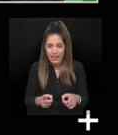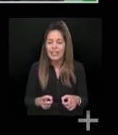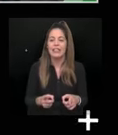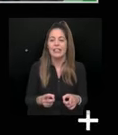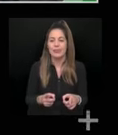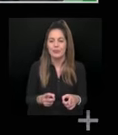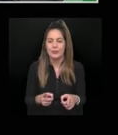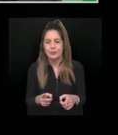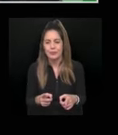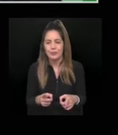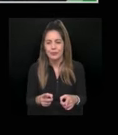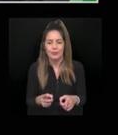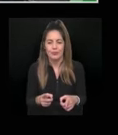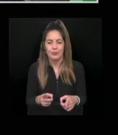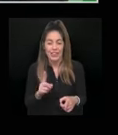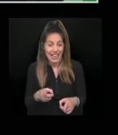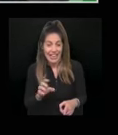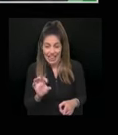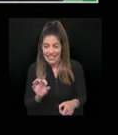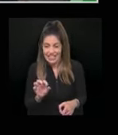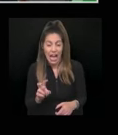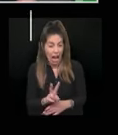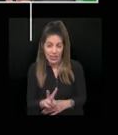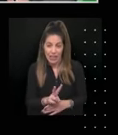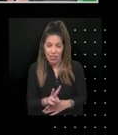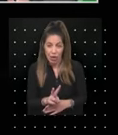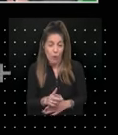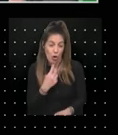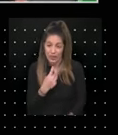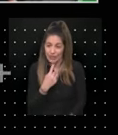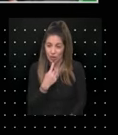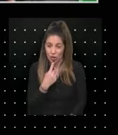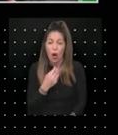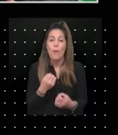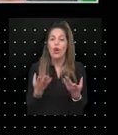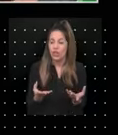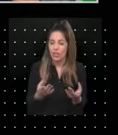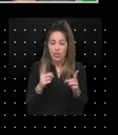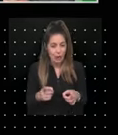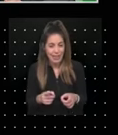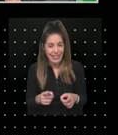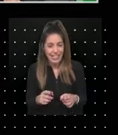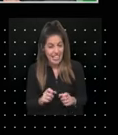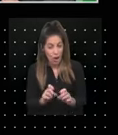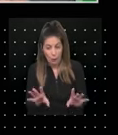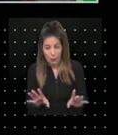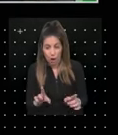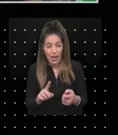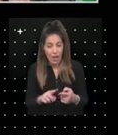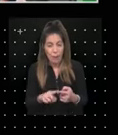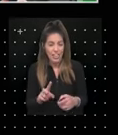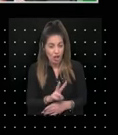que Glass era un asilado y estaba asilado políticamente. Por lo tanto, también se rompió el convenio de